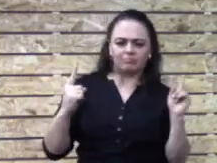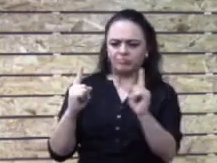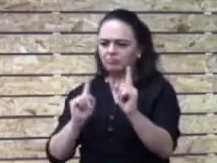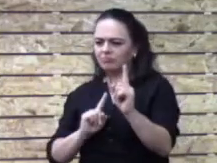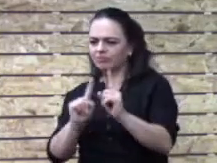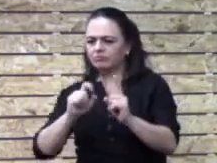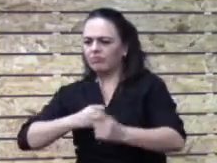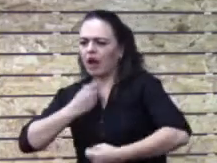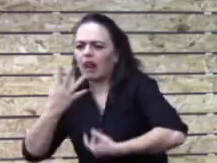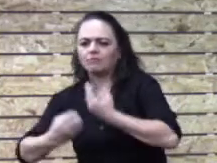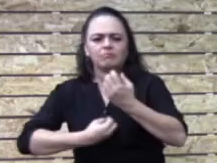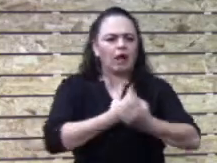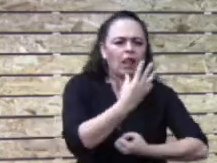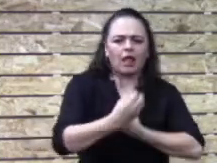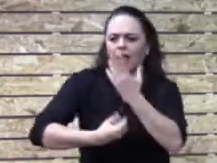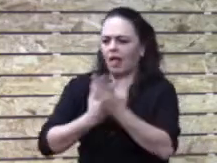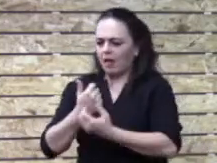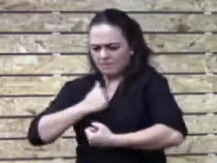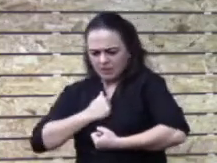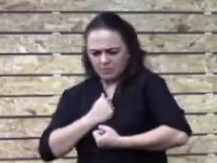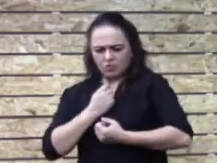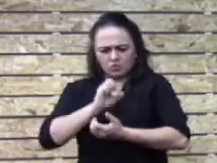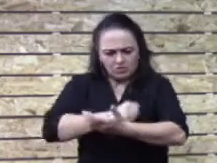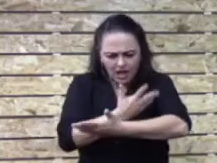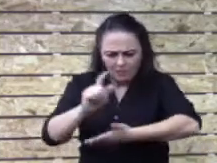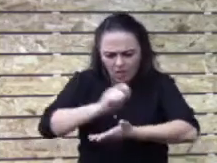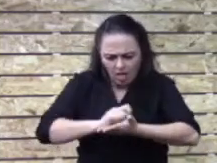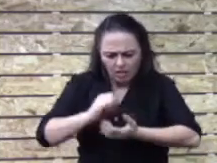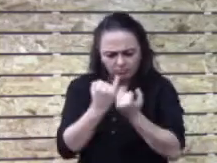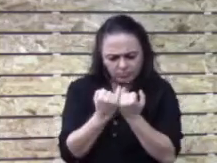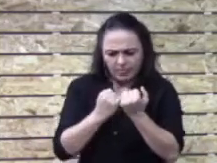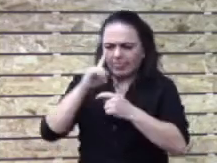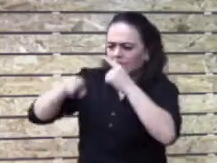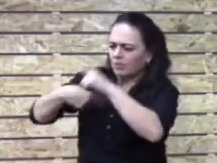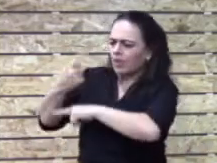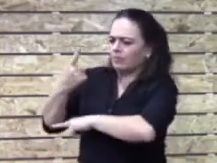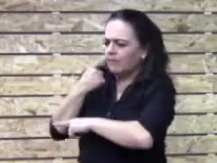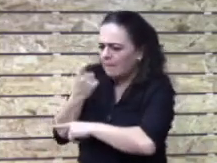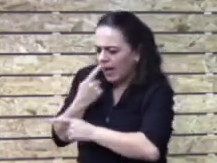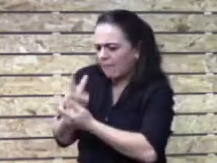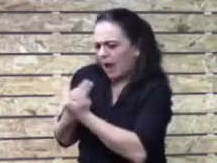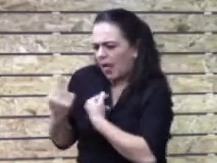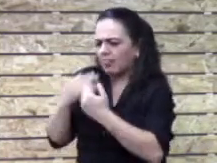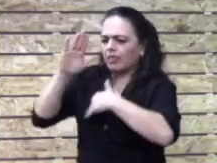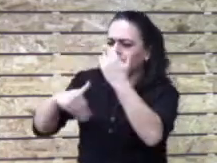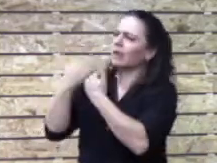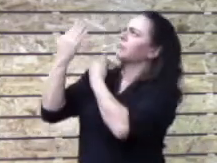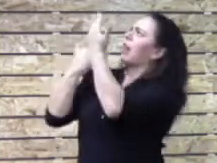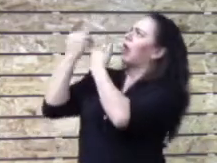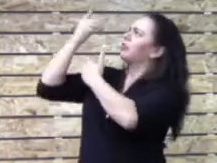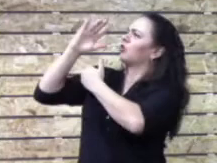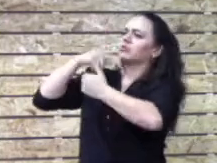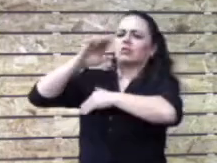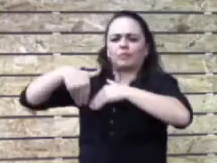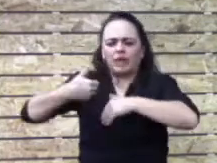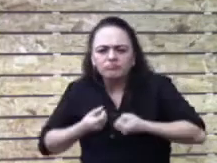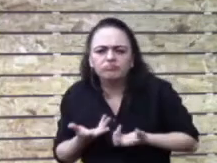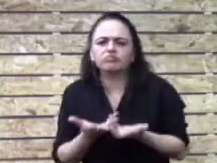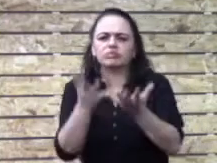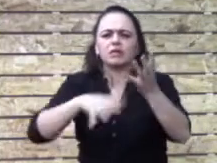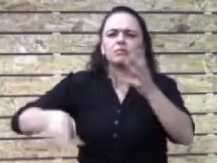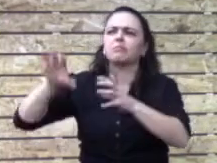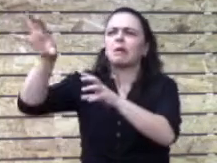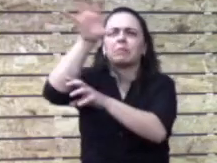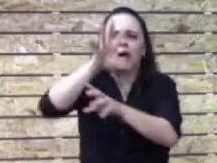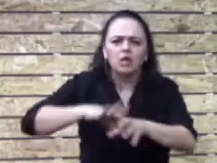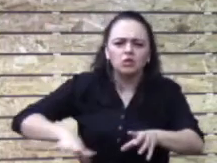repente está hablando el salmista consigo mismo, después habla con su padre, después habla con Dios, después habla con todo el mundo, después habla con las